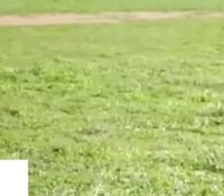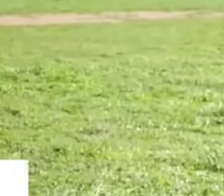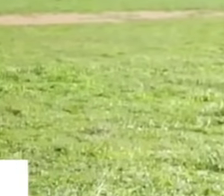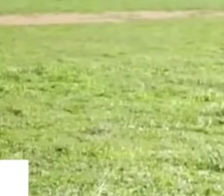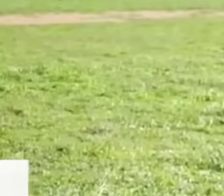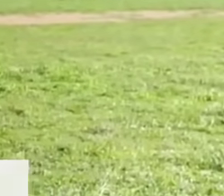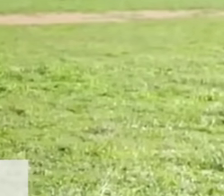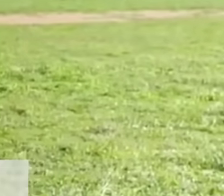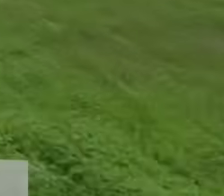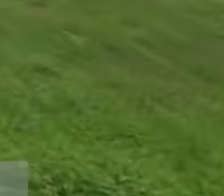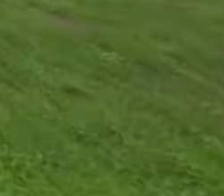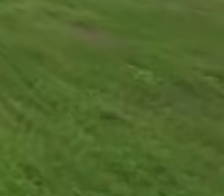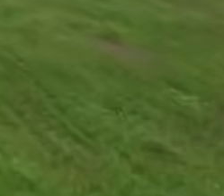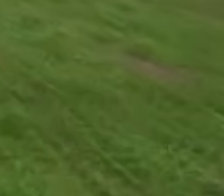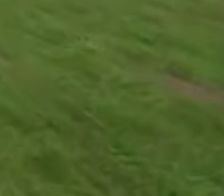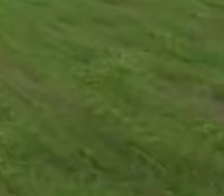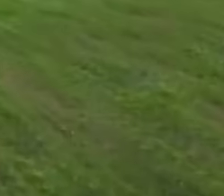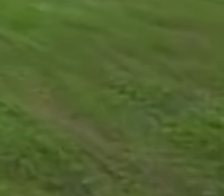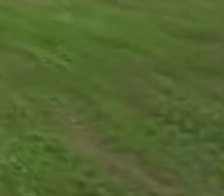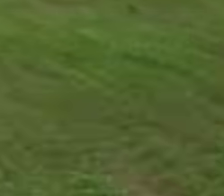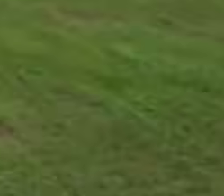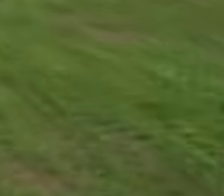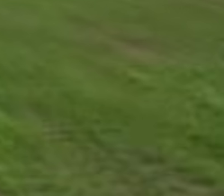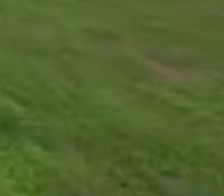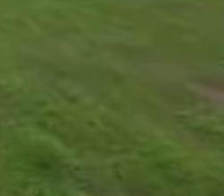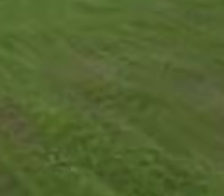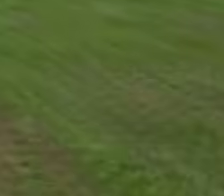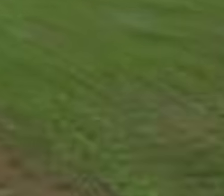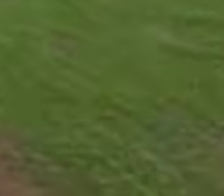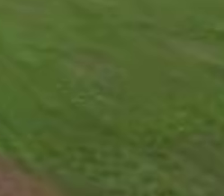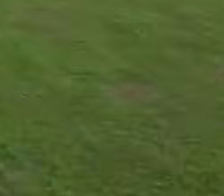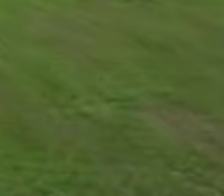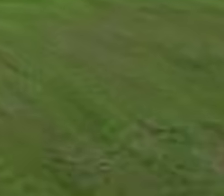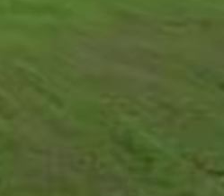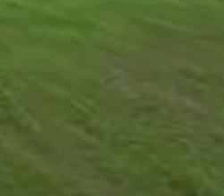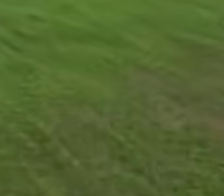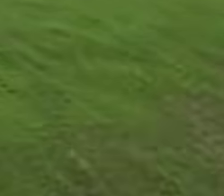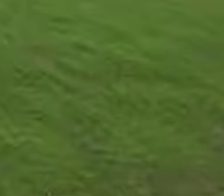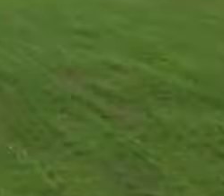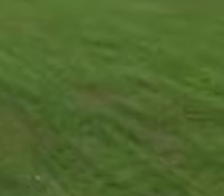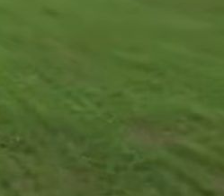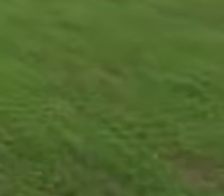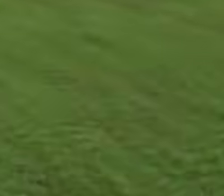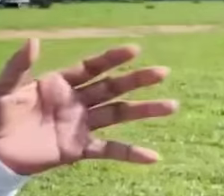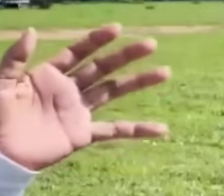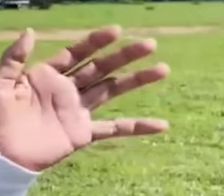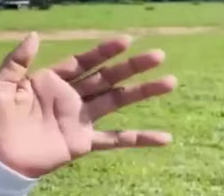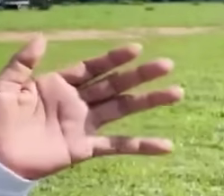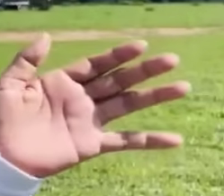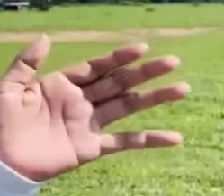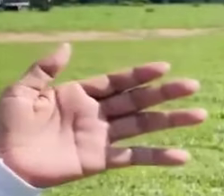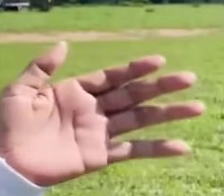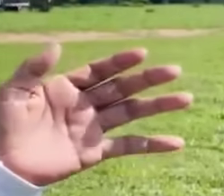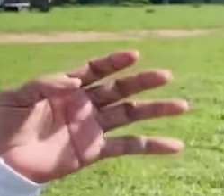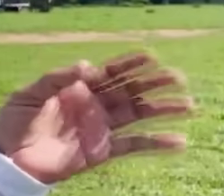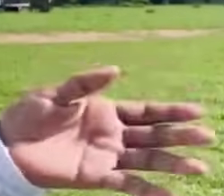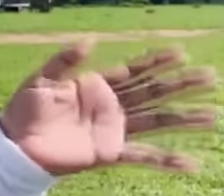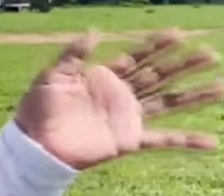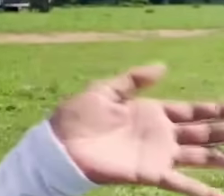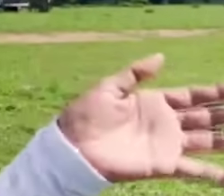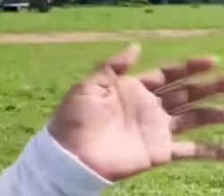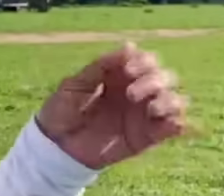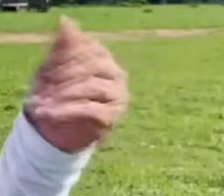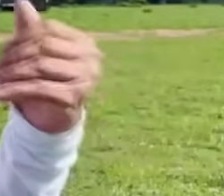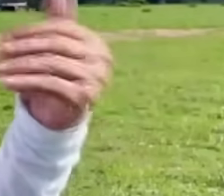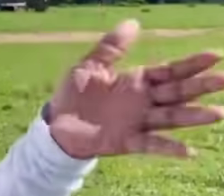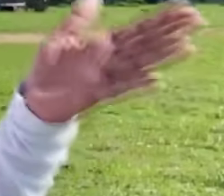arroz, maíz, para lo que se presta la tierra ya. Voy a sembrar de todo un poquito, ya que el presidente Petro me regaló